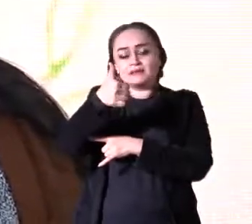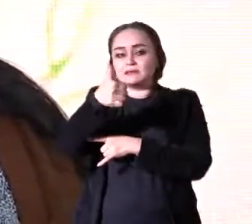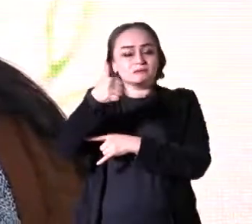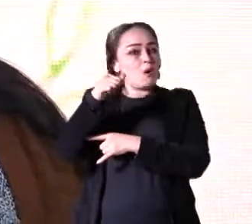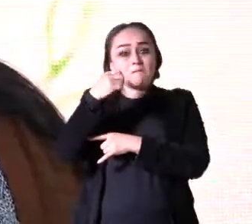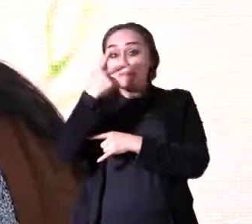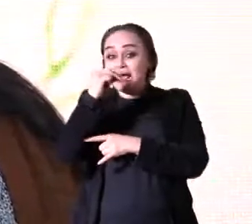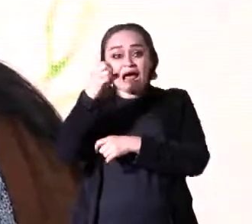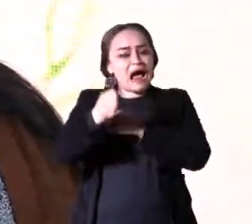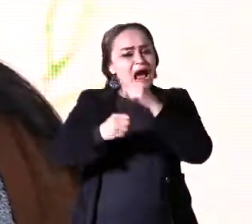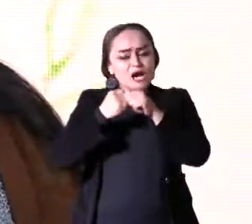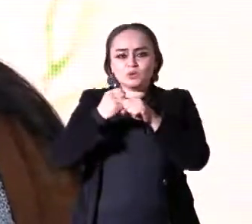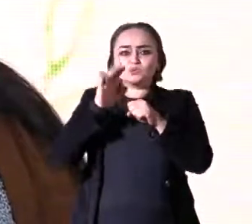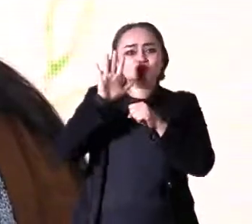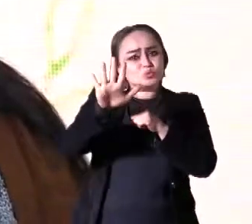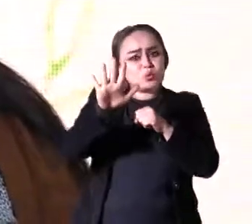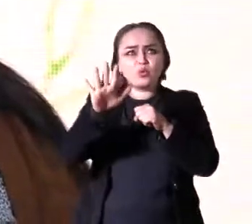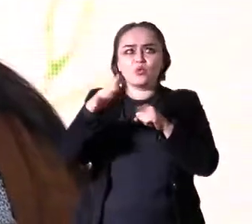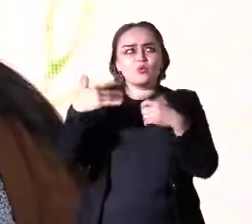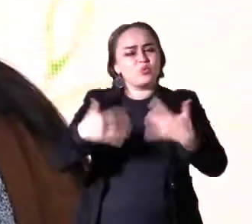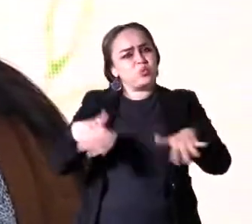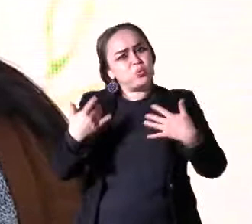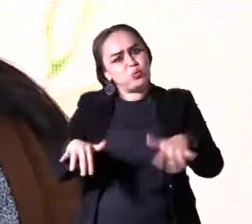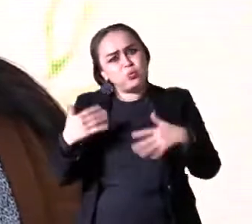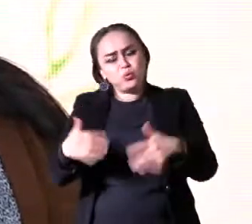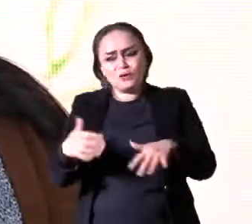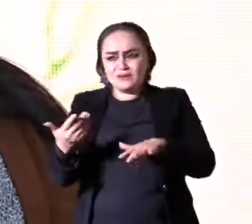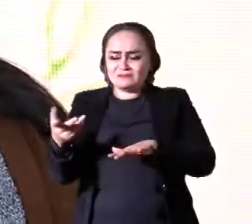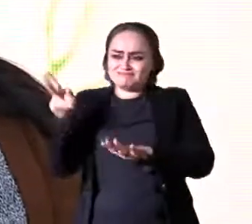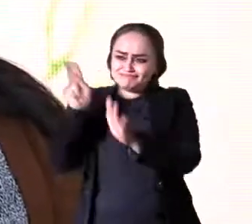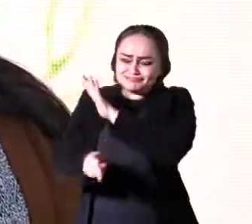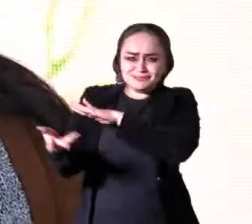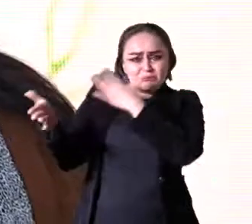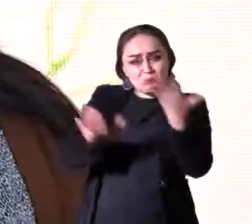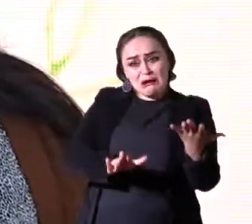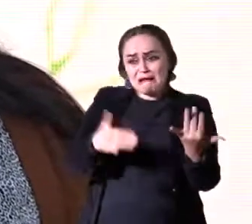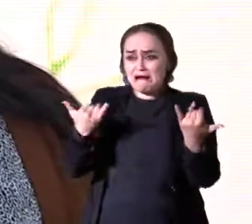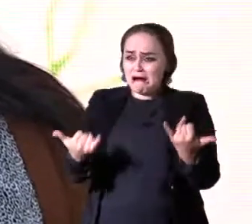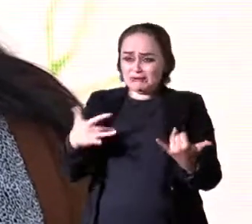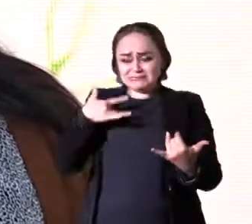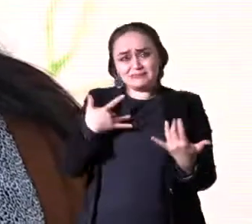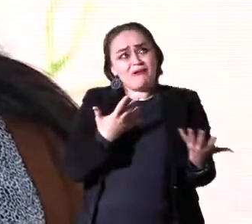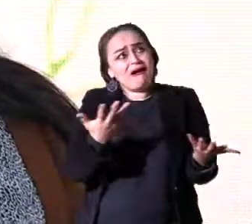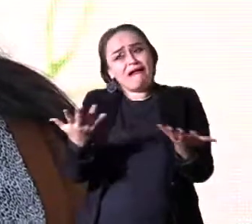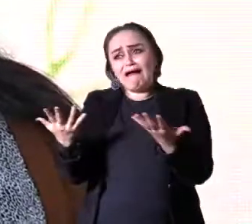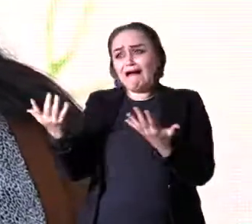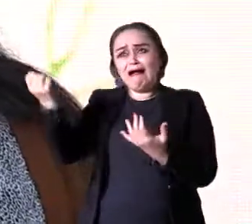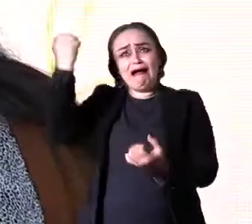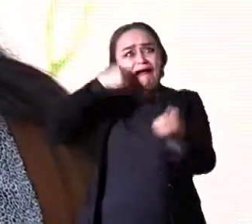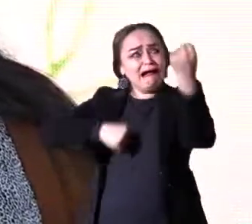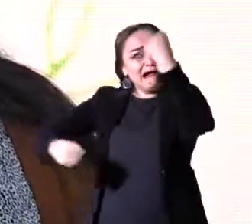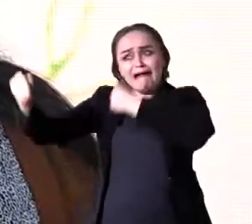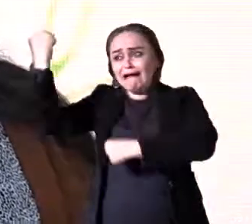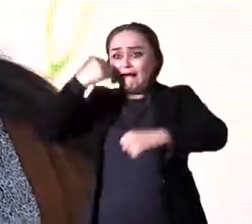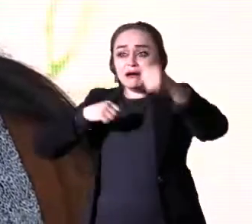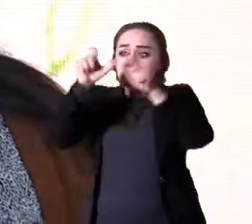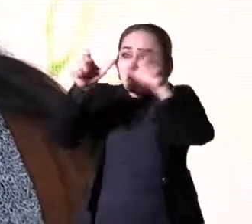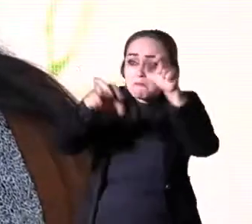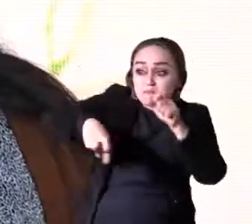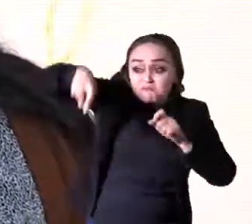en donde sinceramente nos sentimos abandonados no tuvimos apoyo profesional